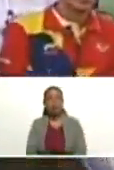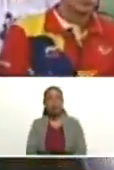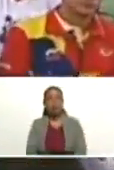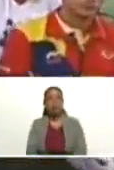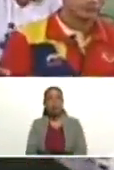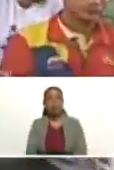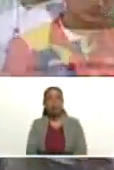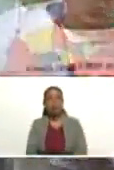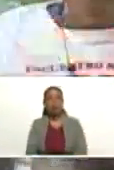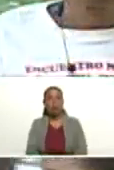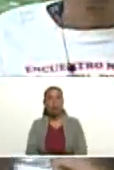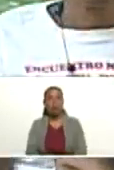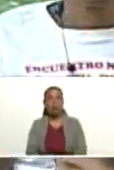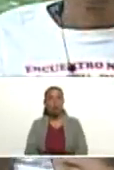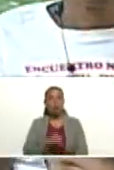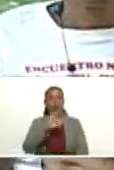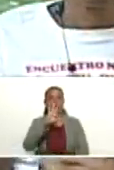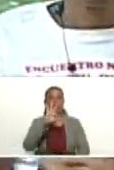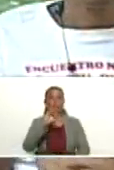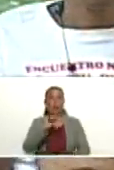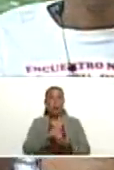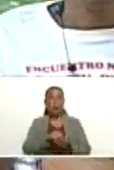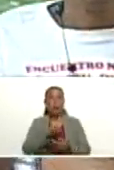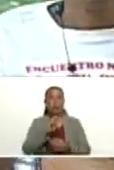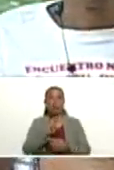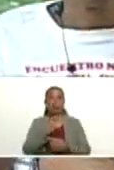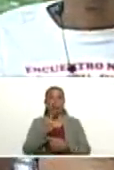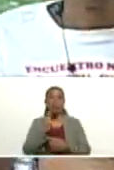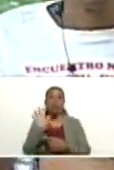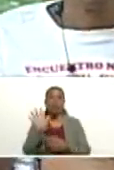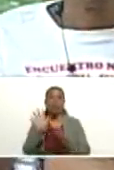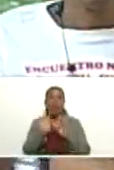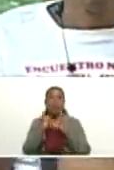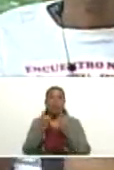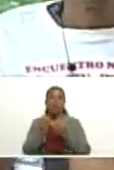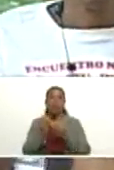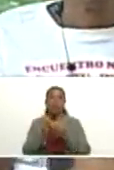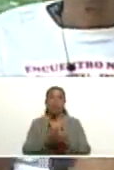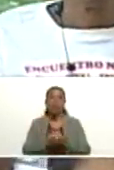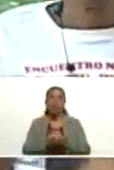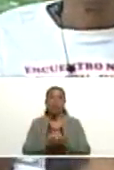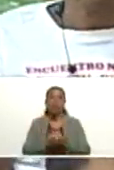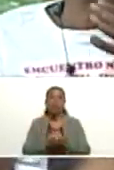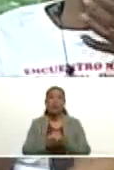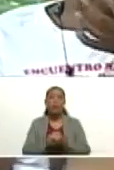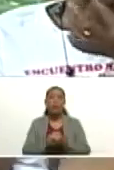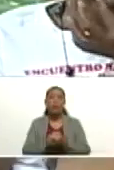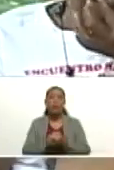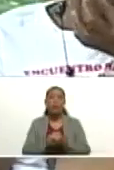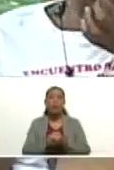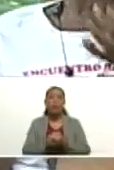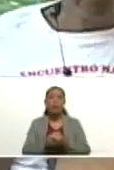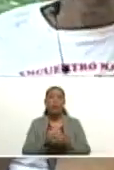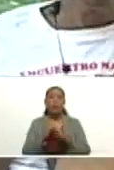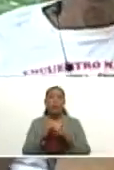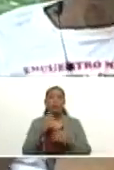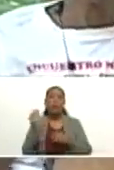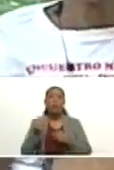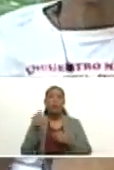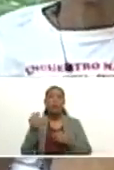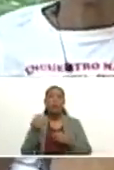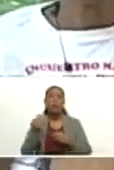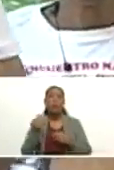De total de 1.225 familias que aquí habitamos, hay una población de 1.377 personas, que junto a la juventud, a